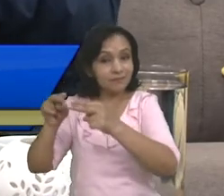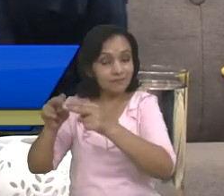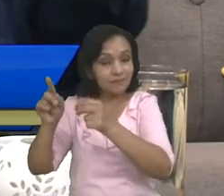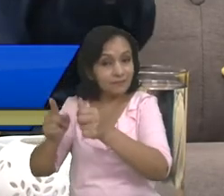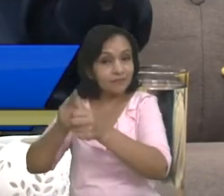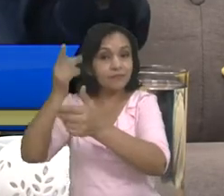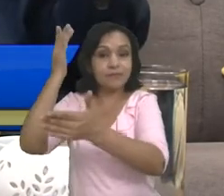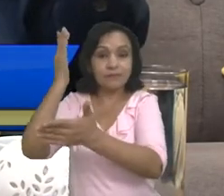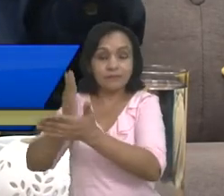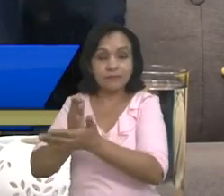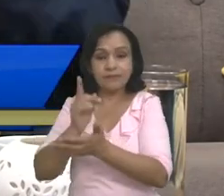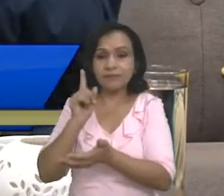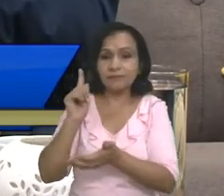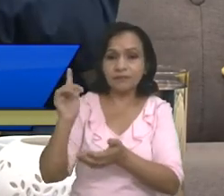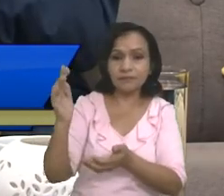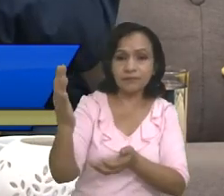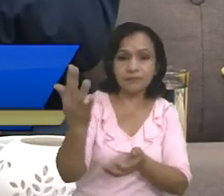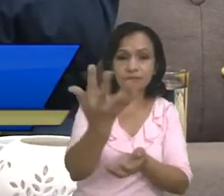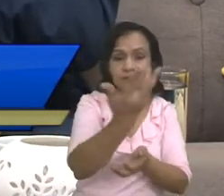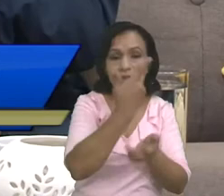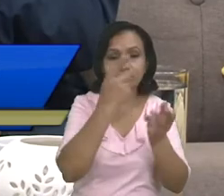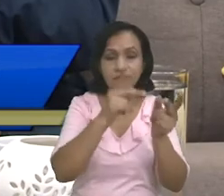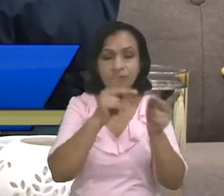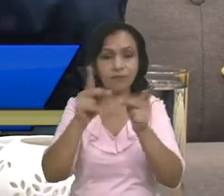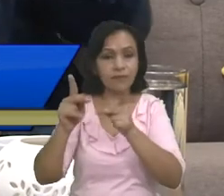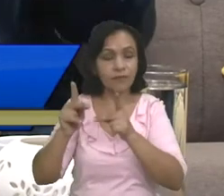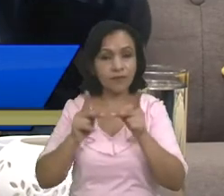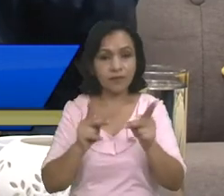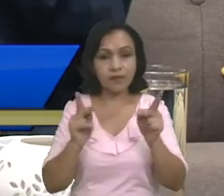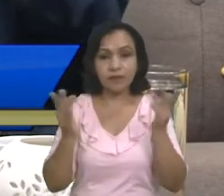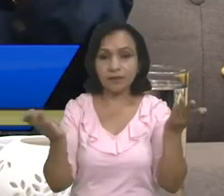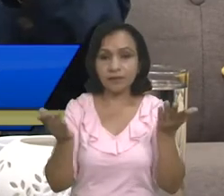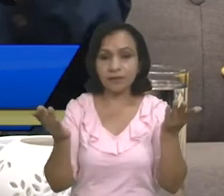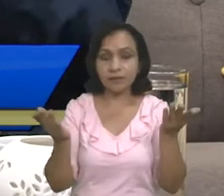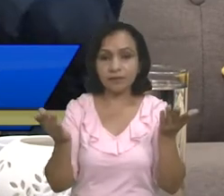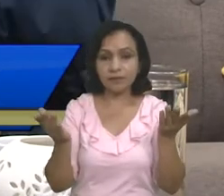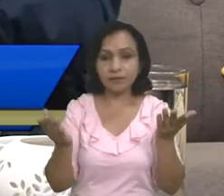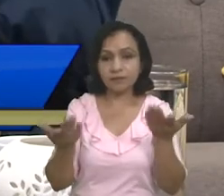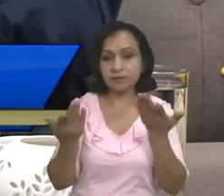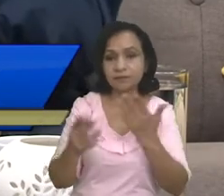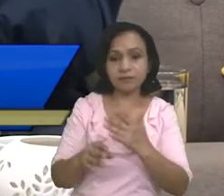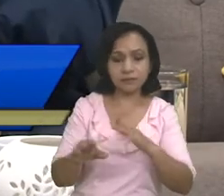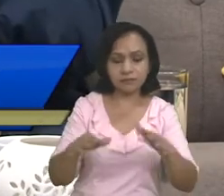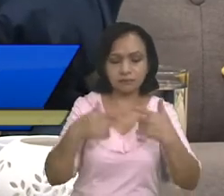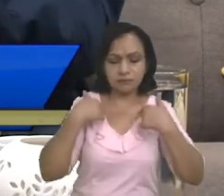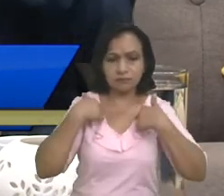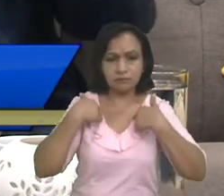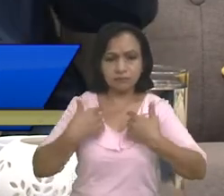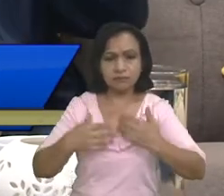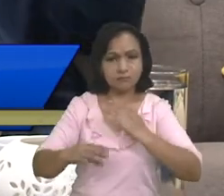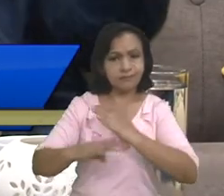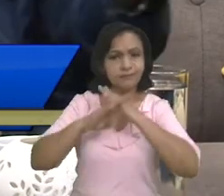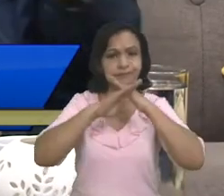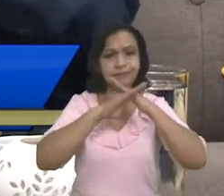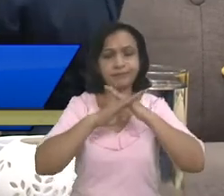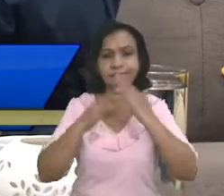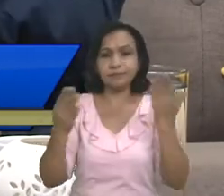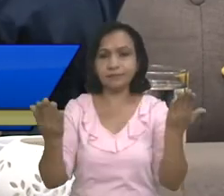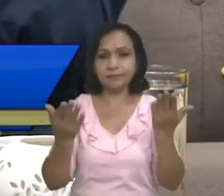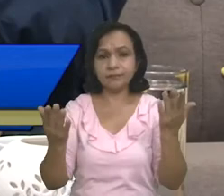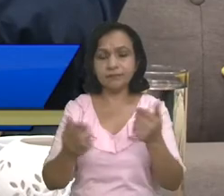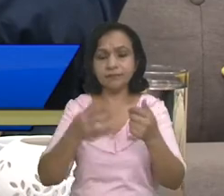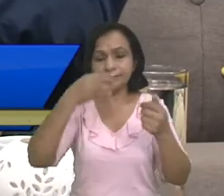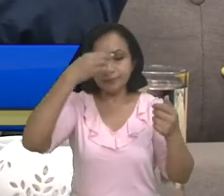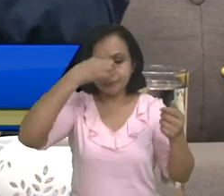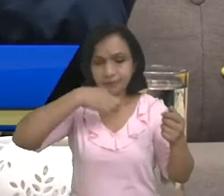todas las personas ninguna tiene ningún tipo de inmunidad no es como el la